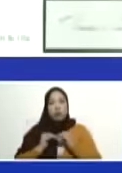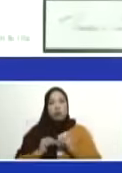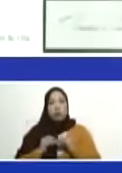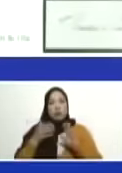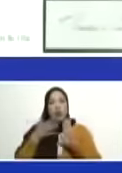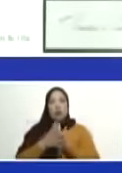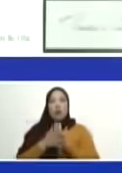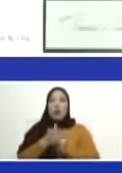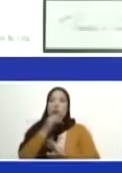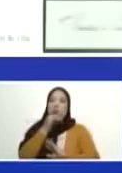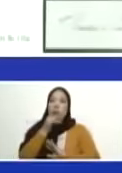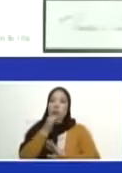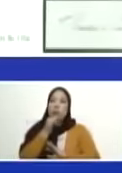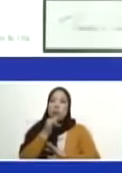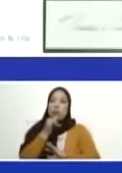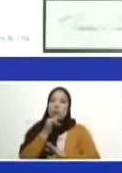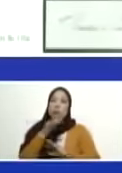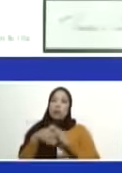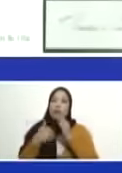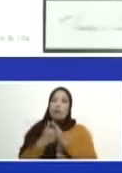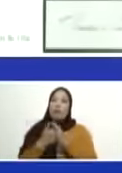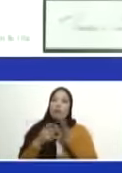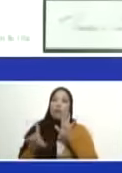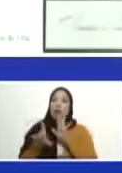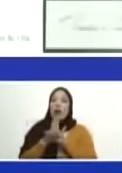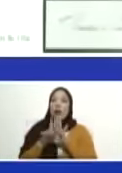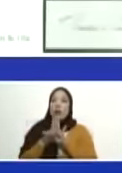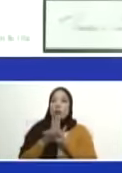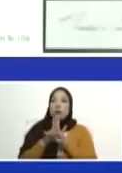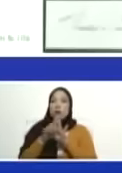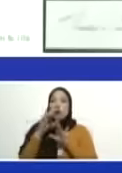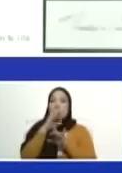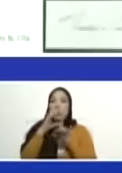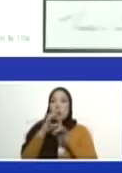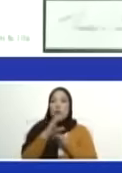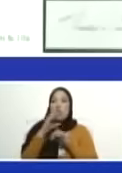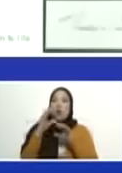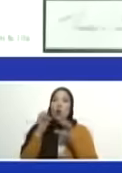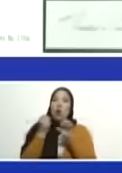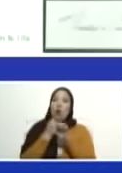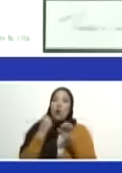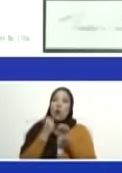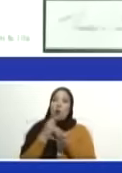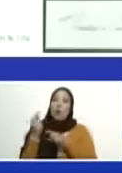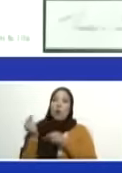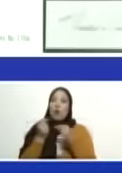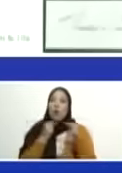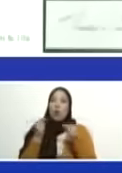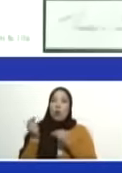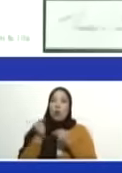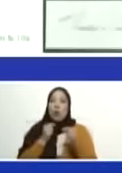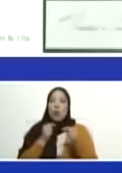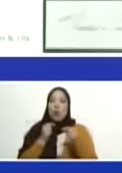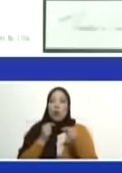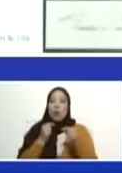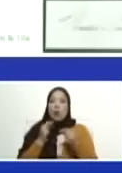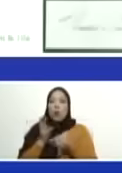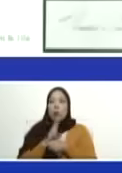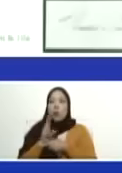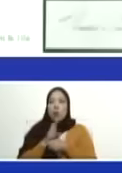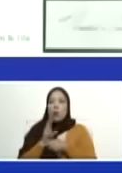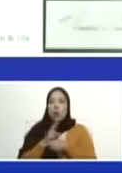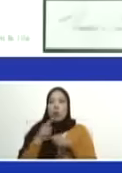sobre la base de la legalidad colonial, colonialista, de la